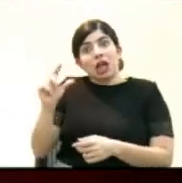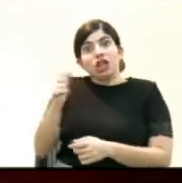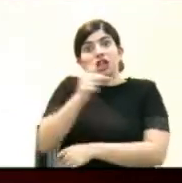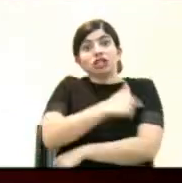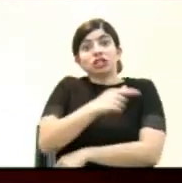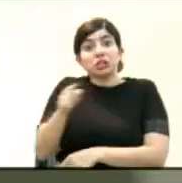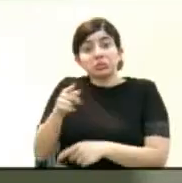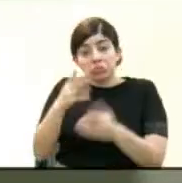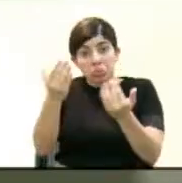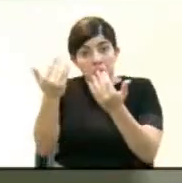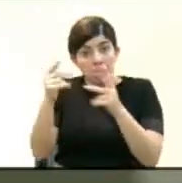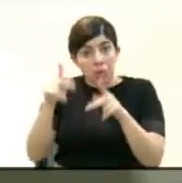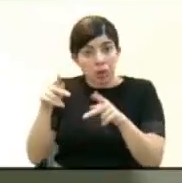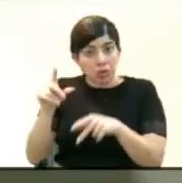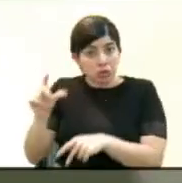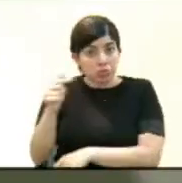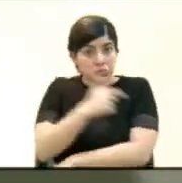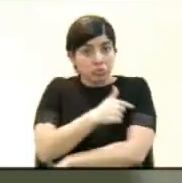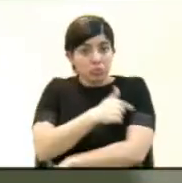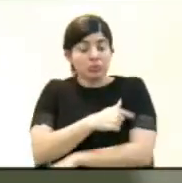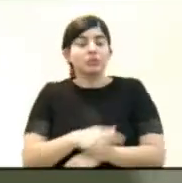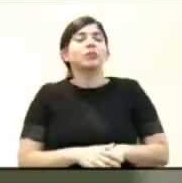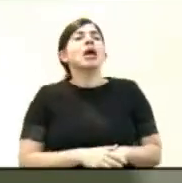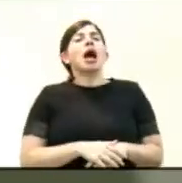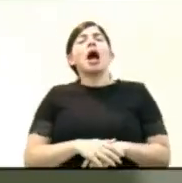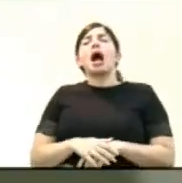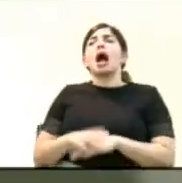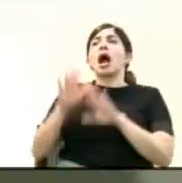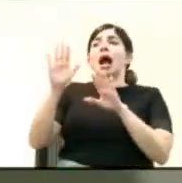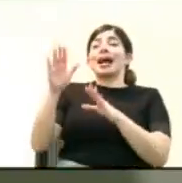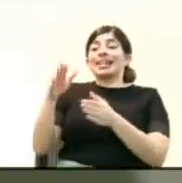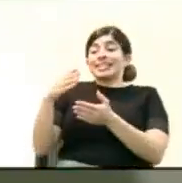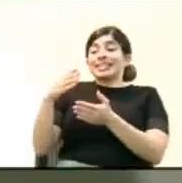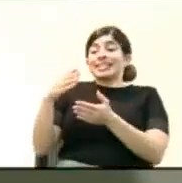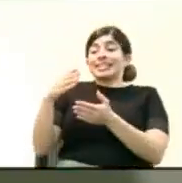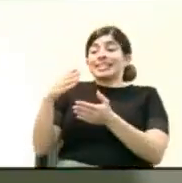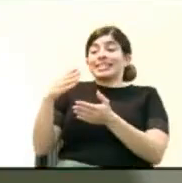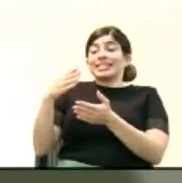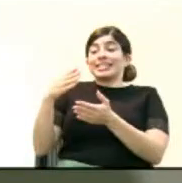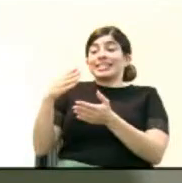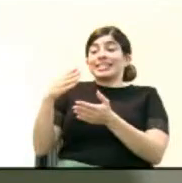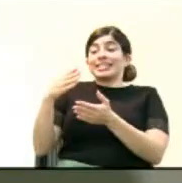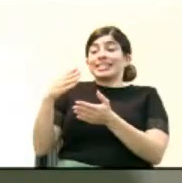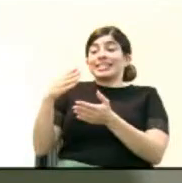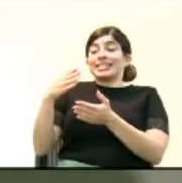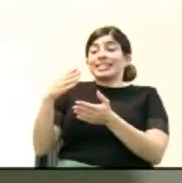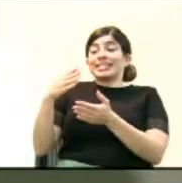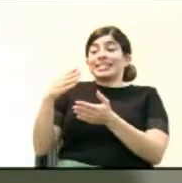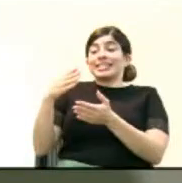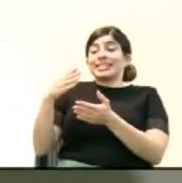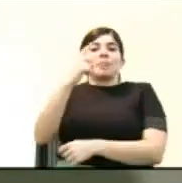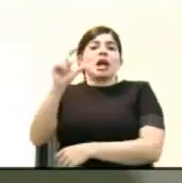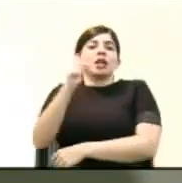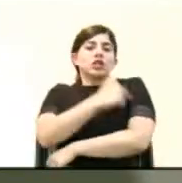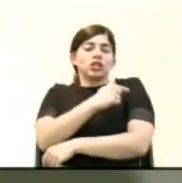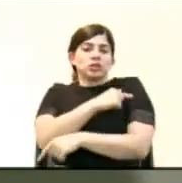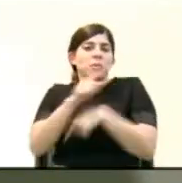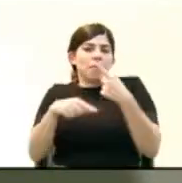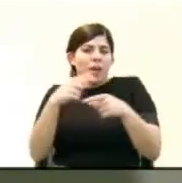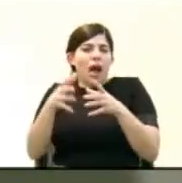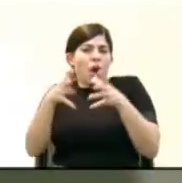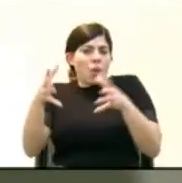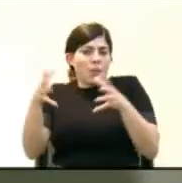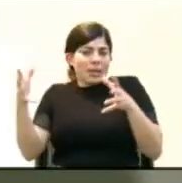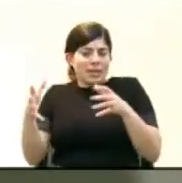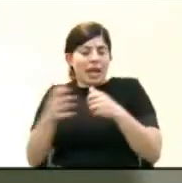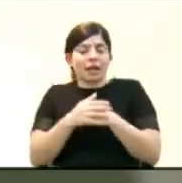Bueno, la llegada de vacunas de estas donaciones sí van a acelerar la aplicación de primeras dosis, número uno. Con respecto